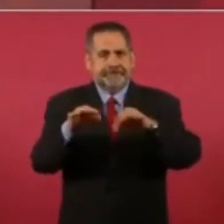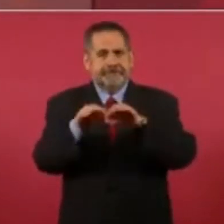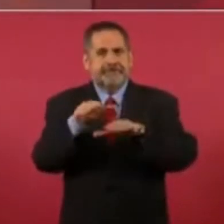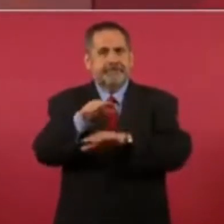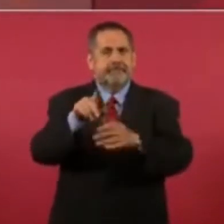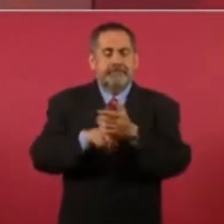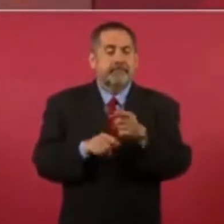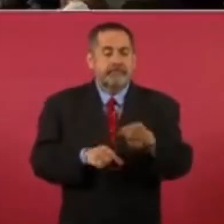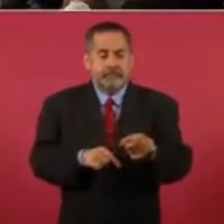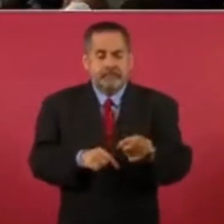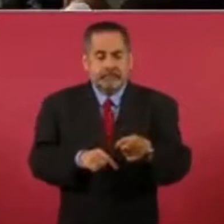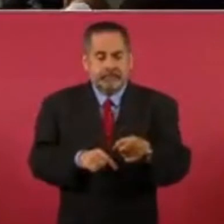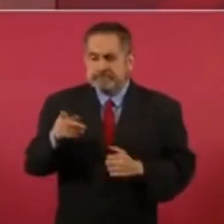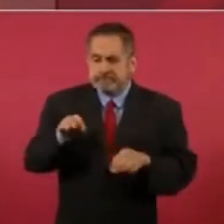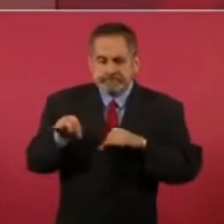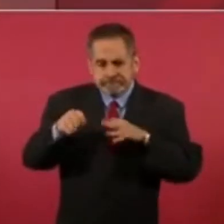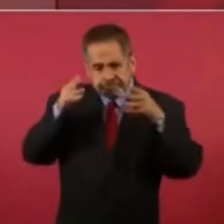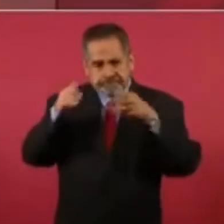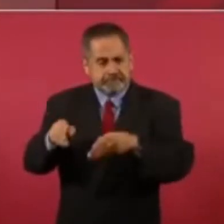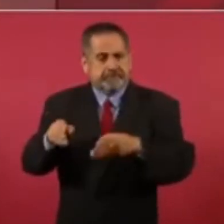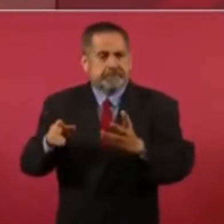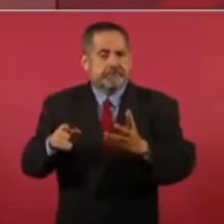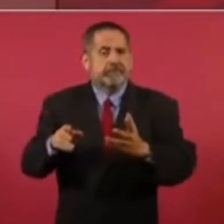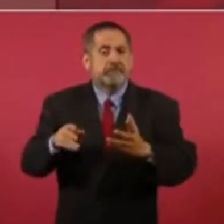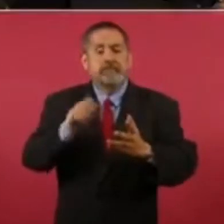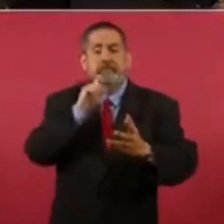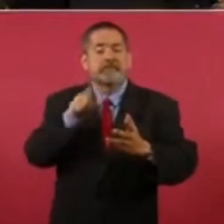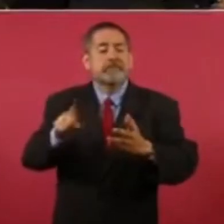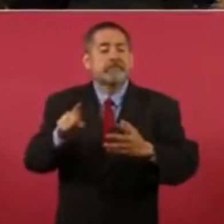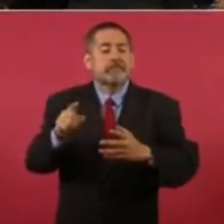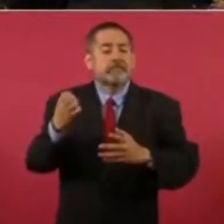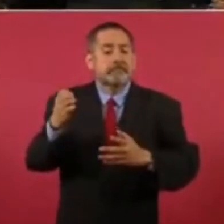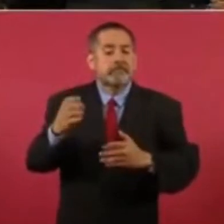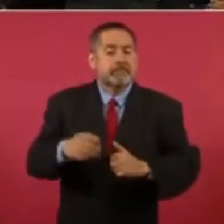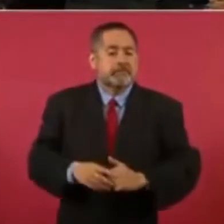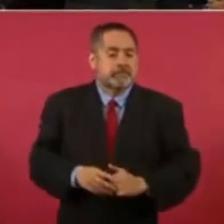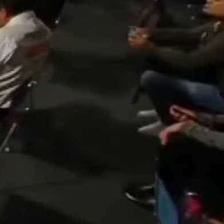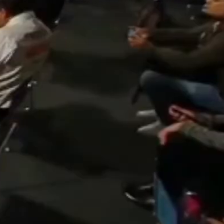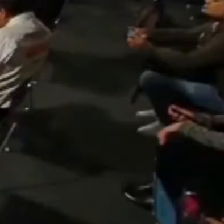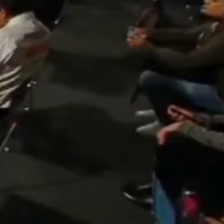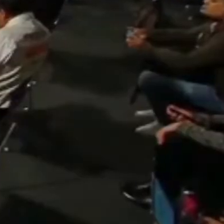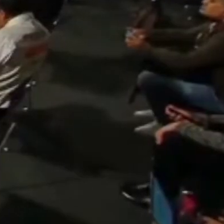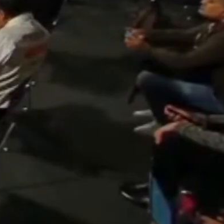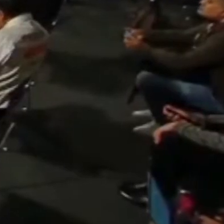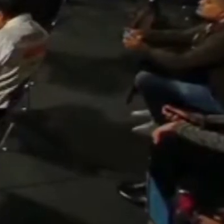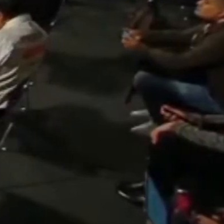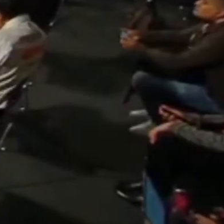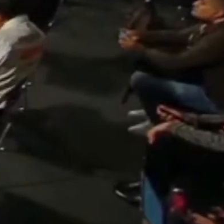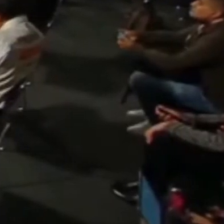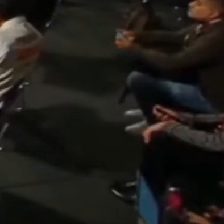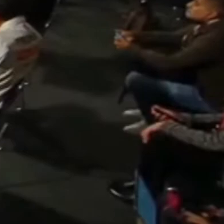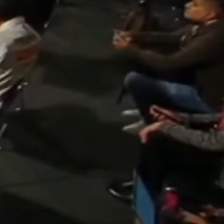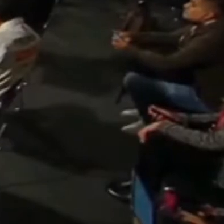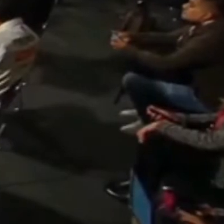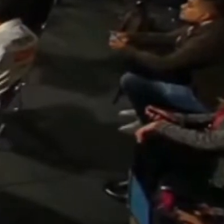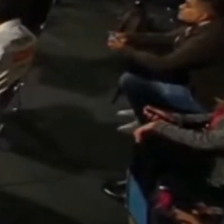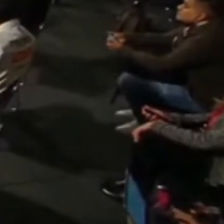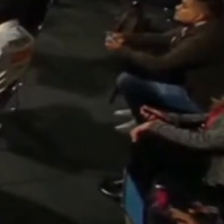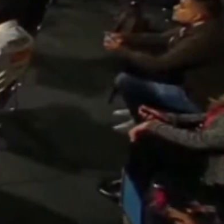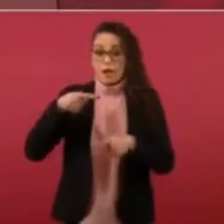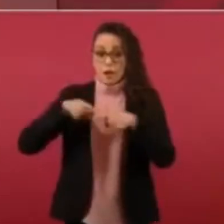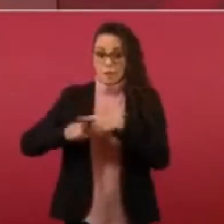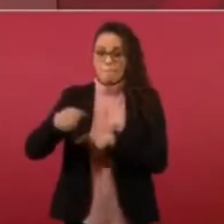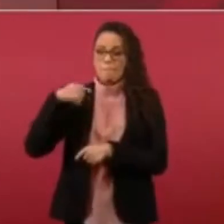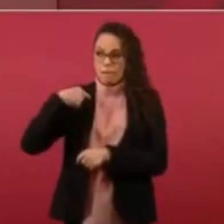caso del Tren Maya y a partir de enero voy a ir cada 15 días a la obra porque hace